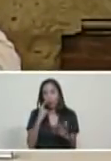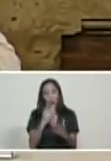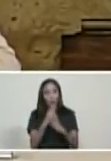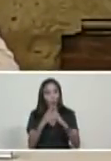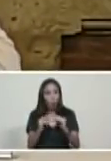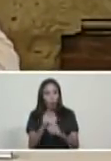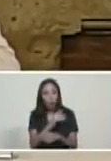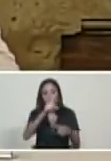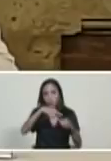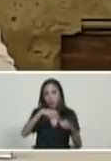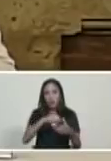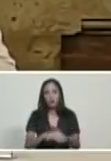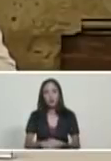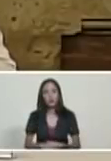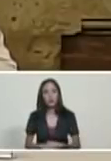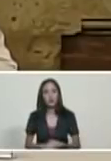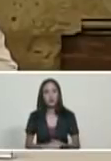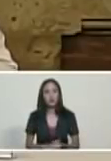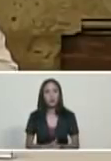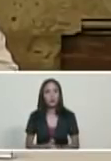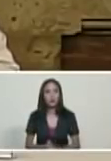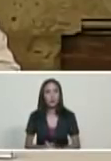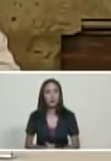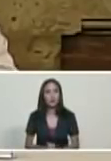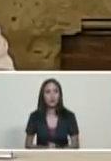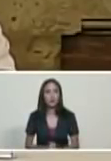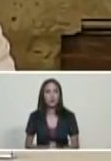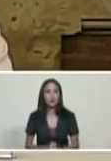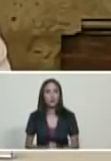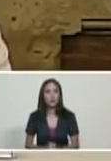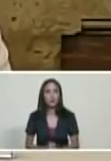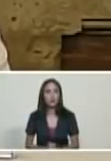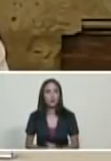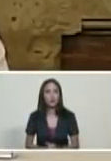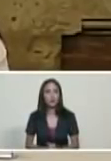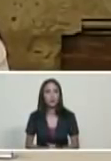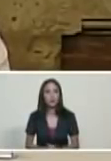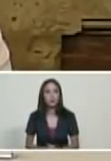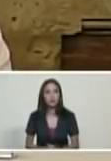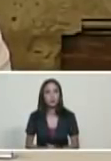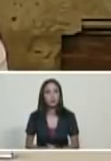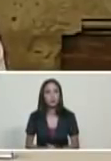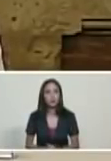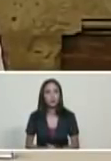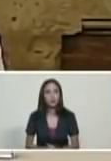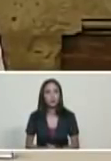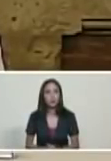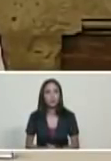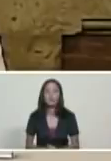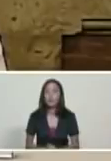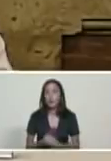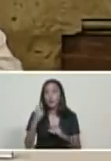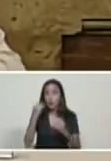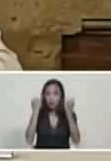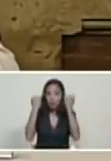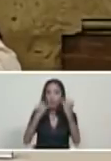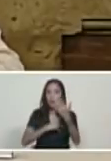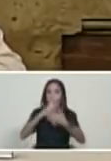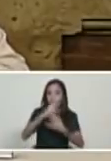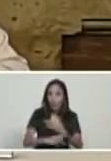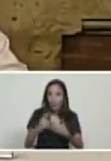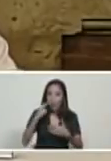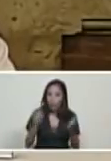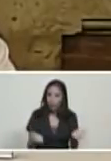protección fundamental. Pero yo estoy estudiando un plan ya de avance, un paso